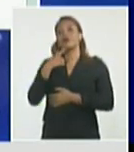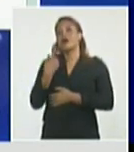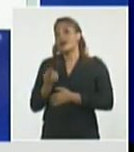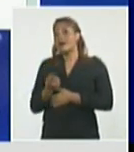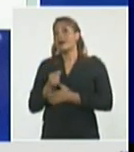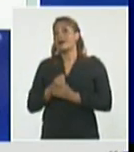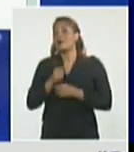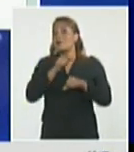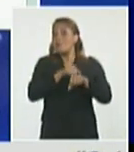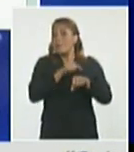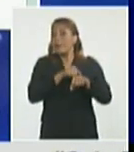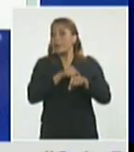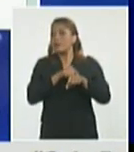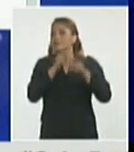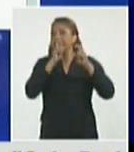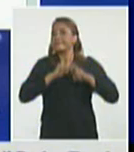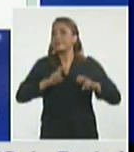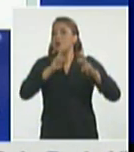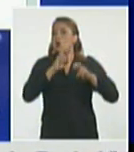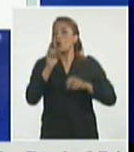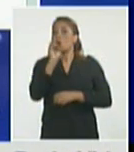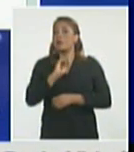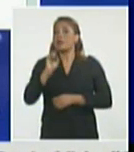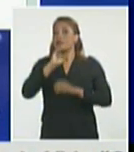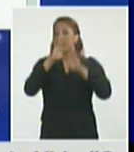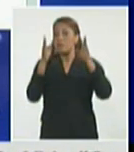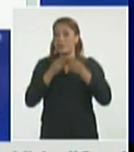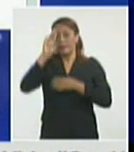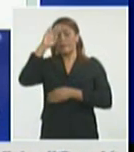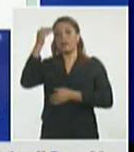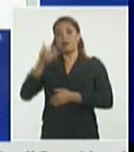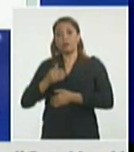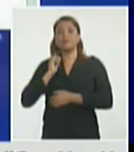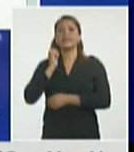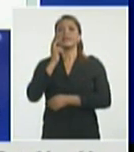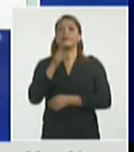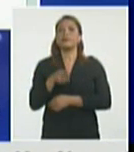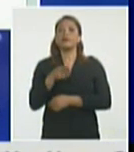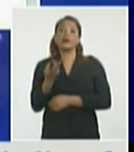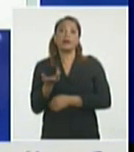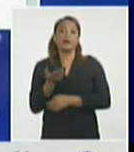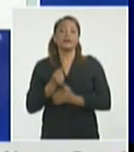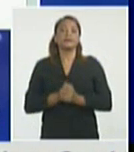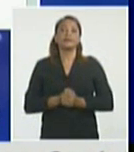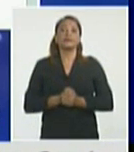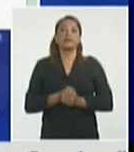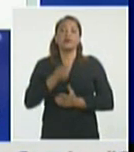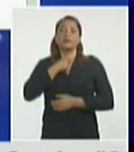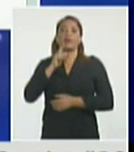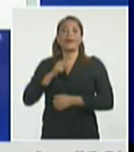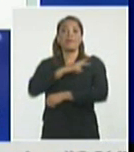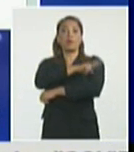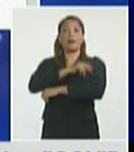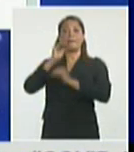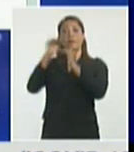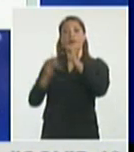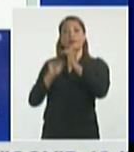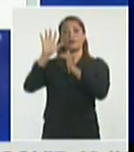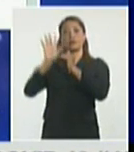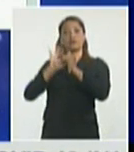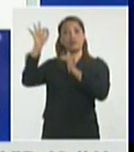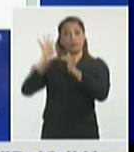momento determinado por la Organización Mundial de la Salud como la referencia. O sea, cuando un país tiene por debajo del